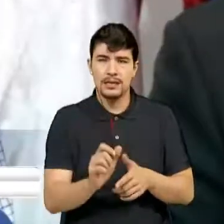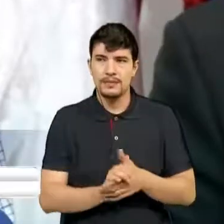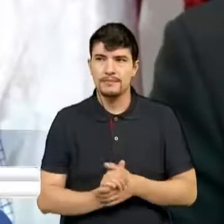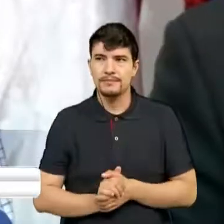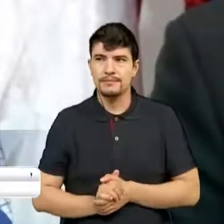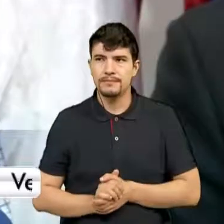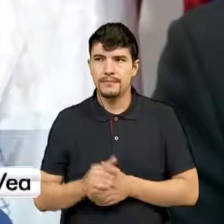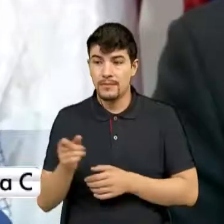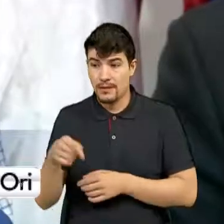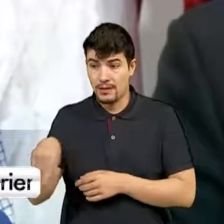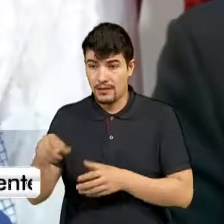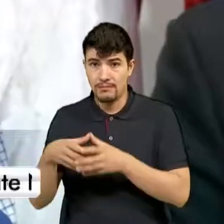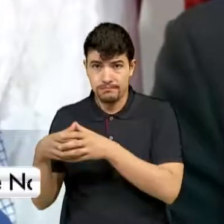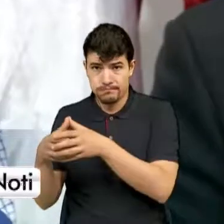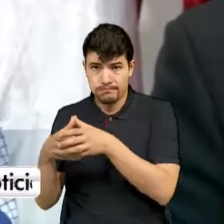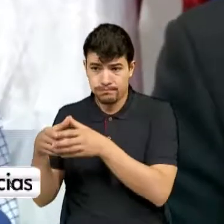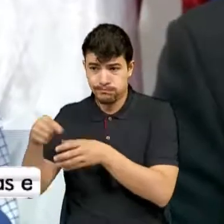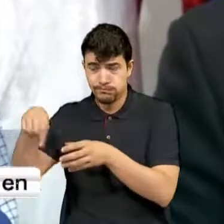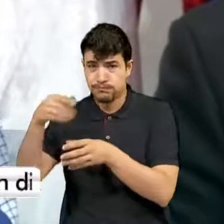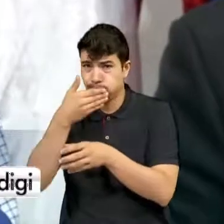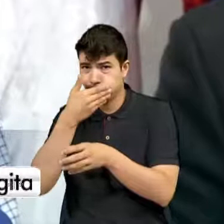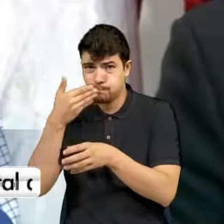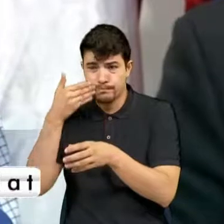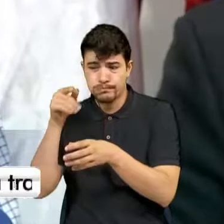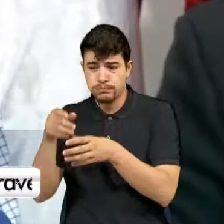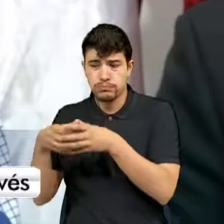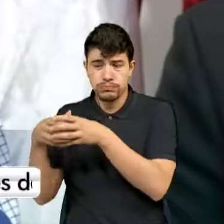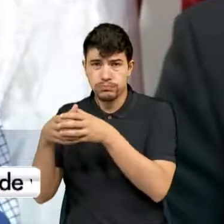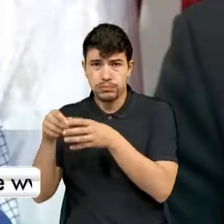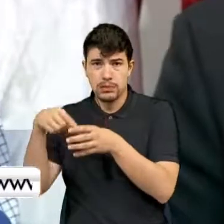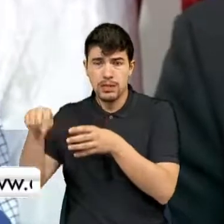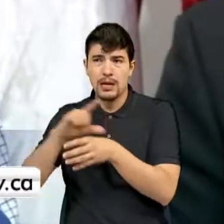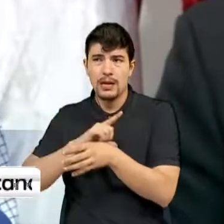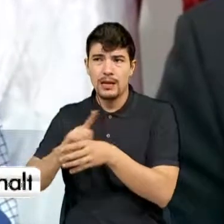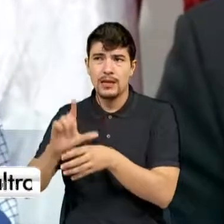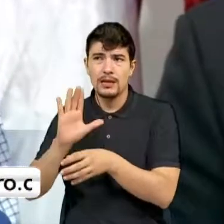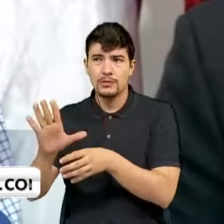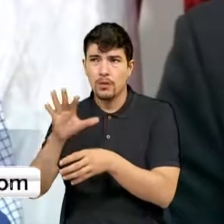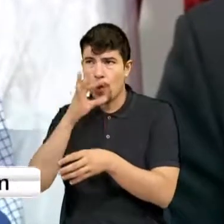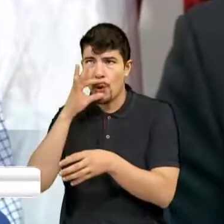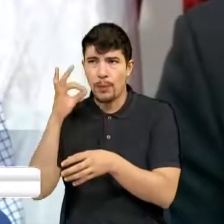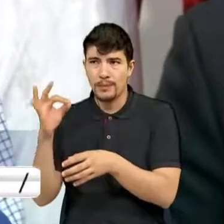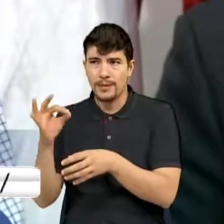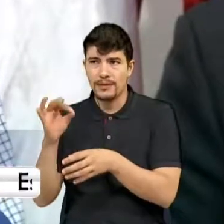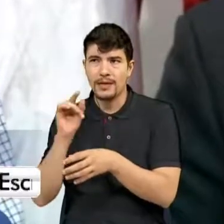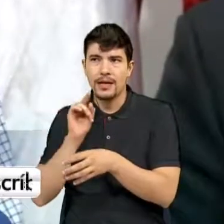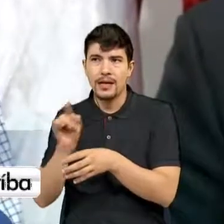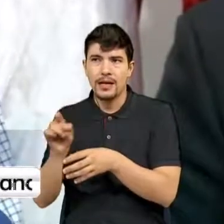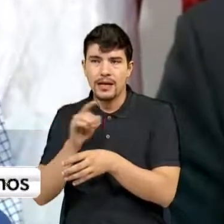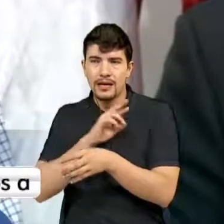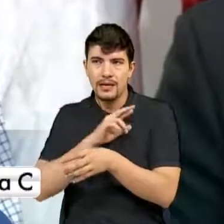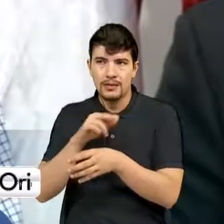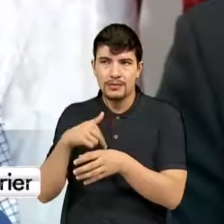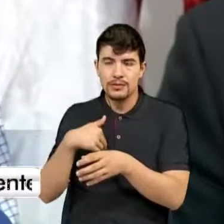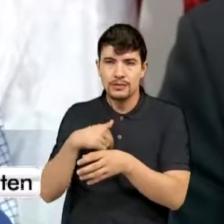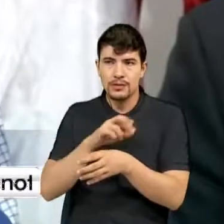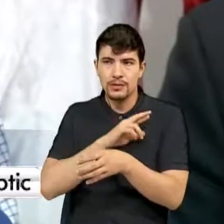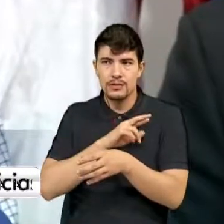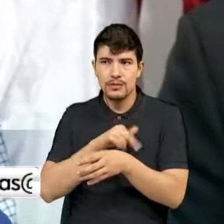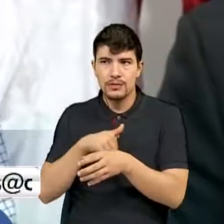especie de organización que era liderada por un señor y que nosotros podríamos